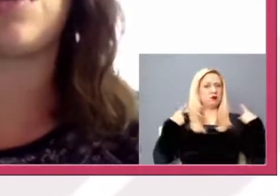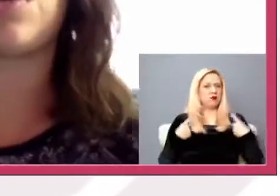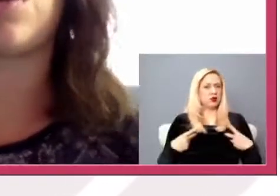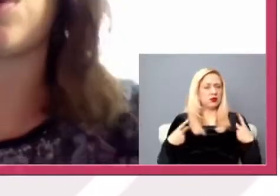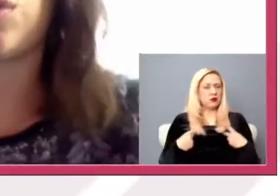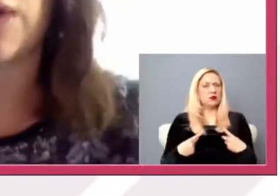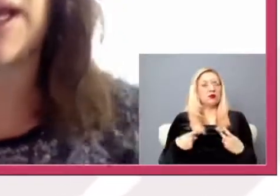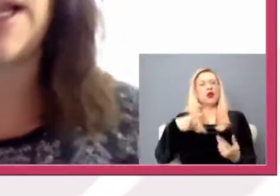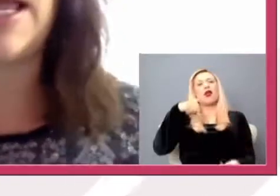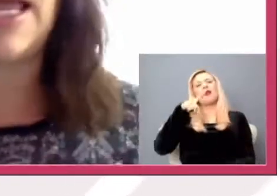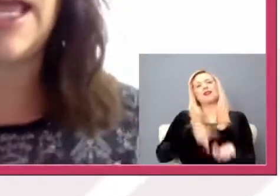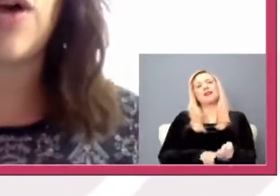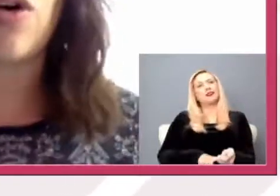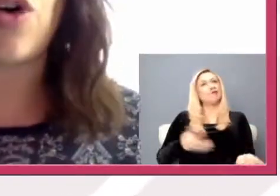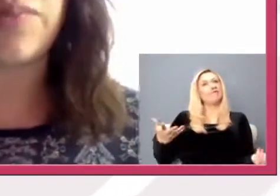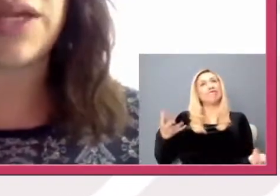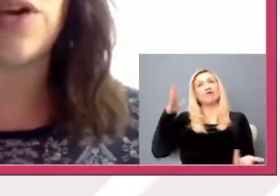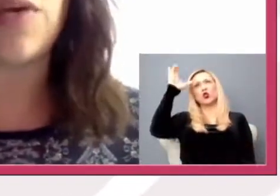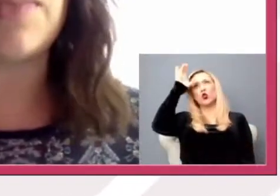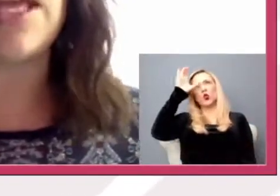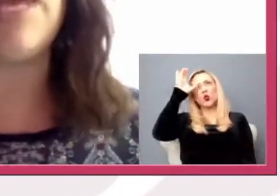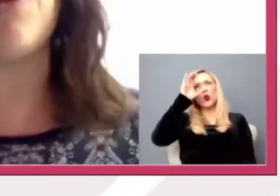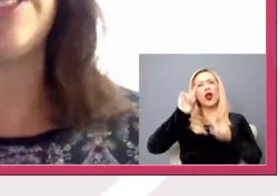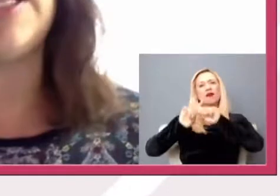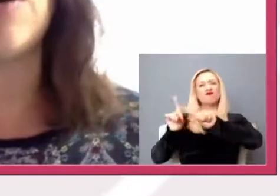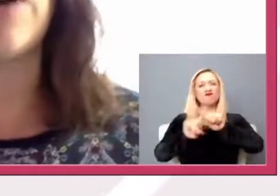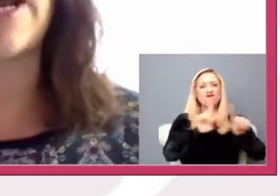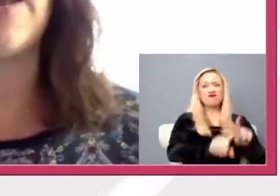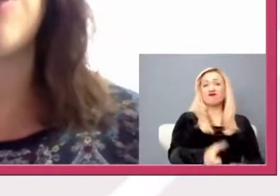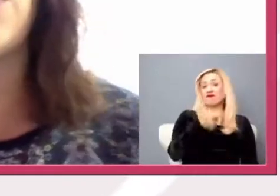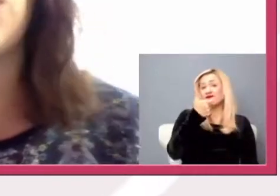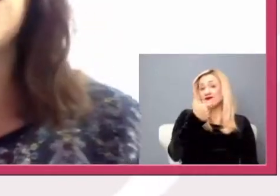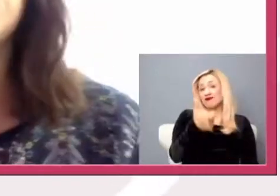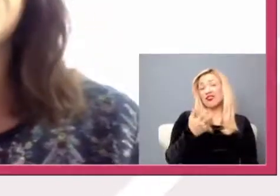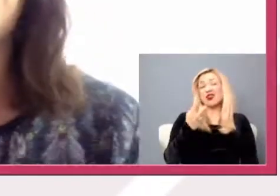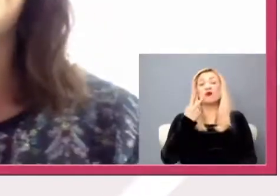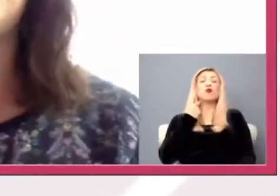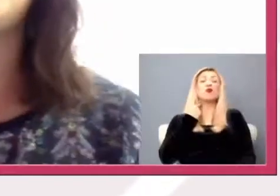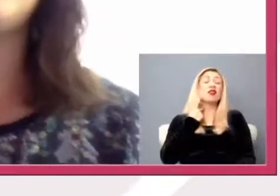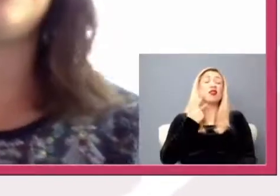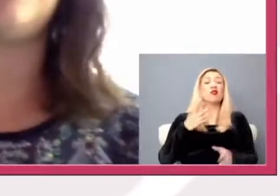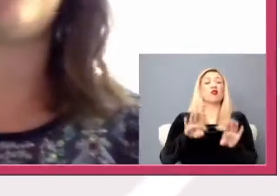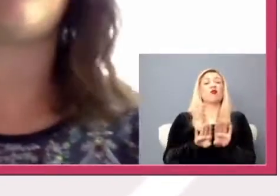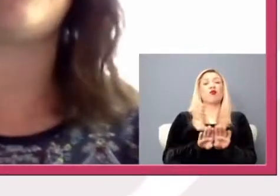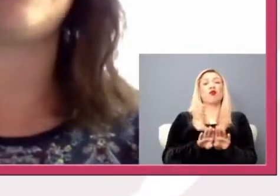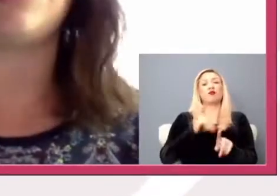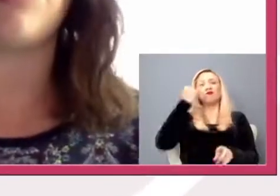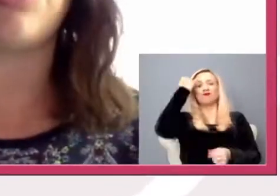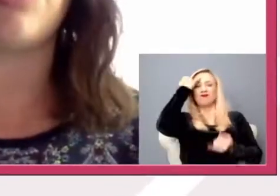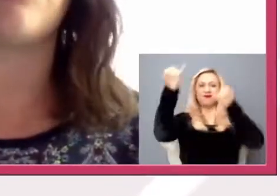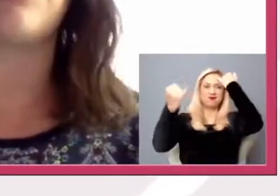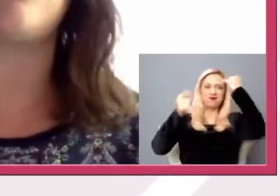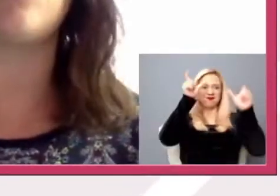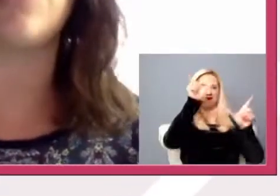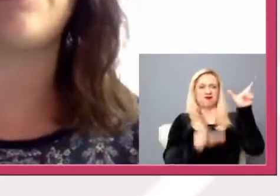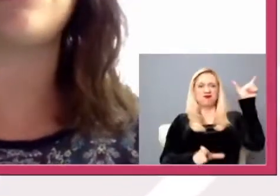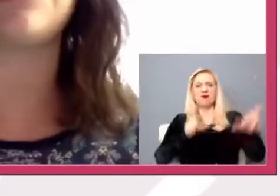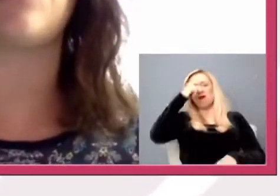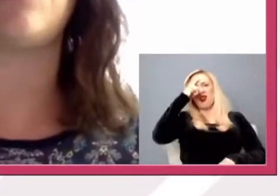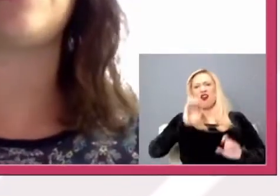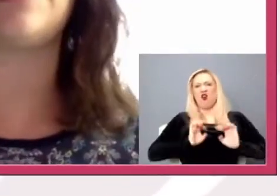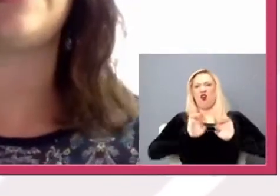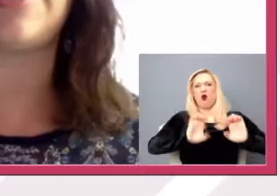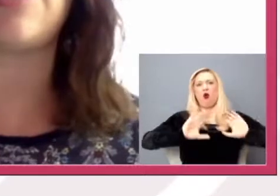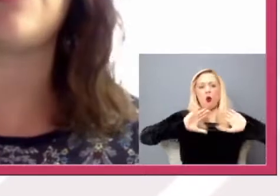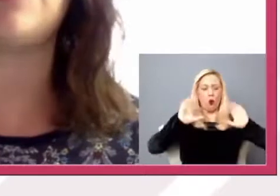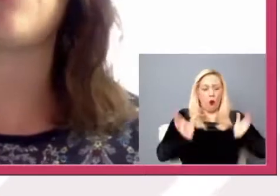fenómeno sociocultural, económico y político cargado de prejuicios valorativos, incitadores de odio contra los cuerpos que